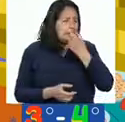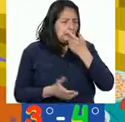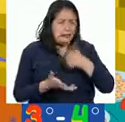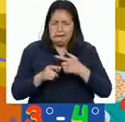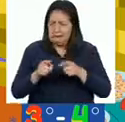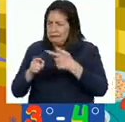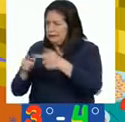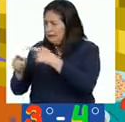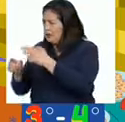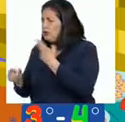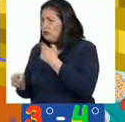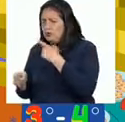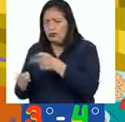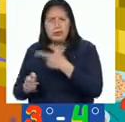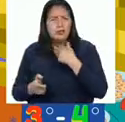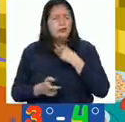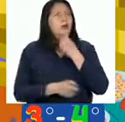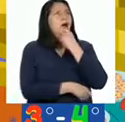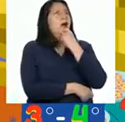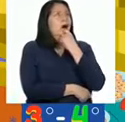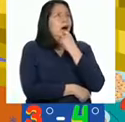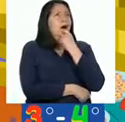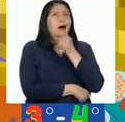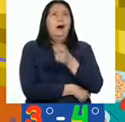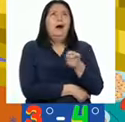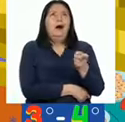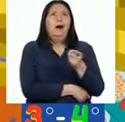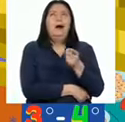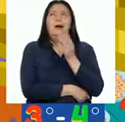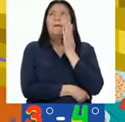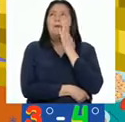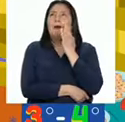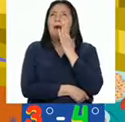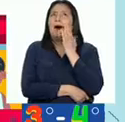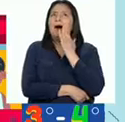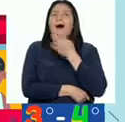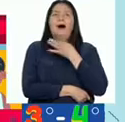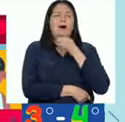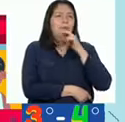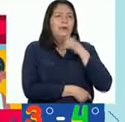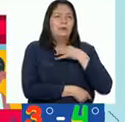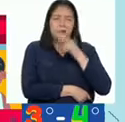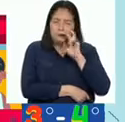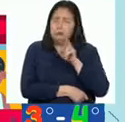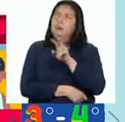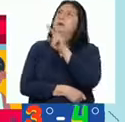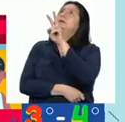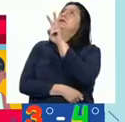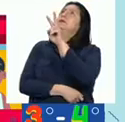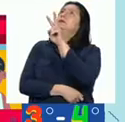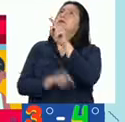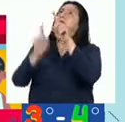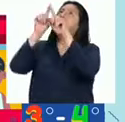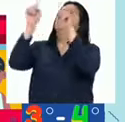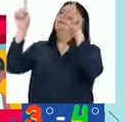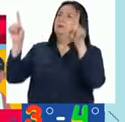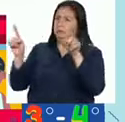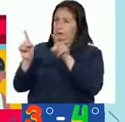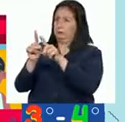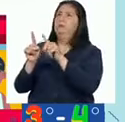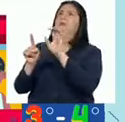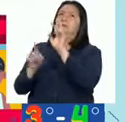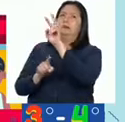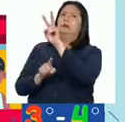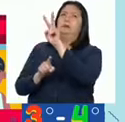favoritos. Todo esto le recuerda a su mamá y a su abuela. De pronto, Pablo alza la mirada y observa un cartel gigante que